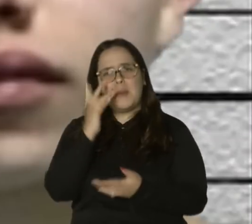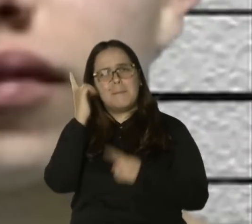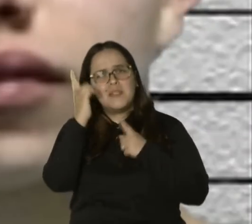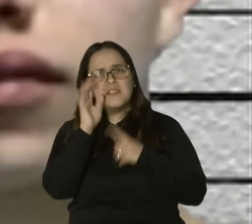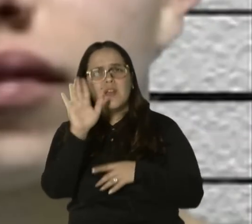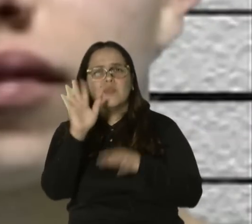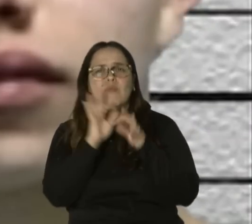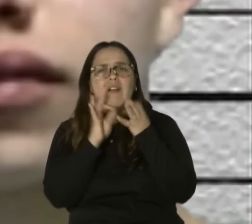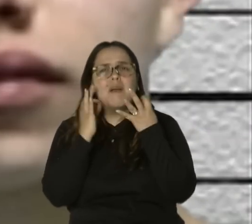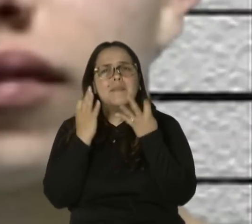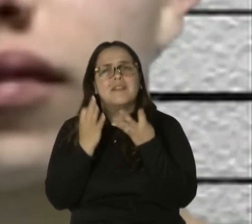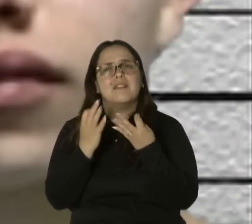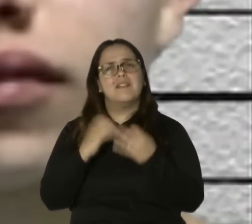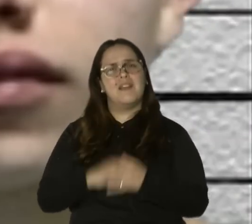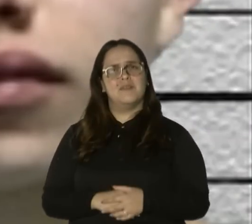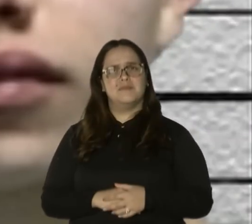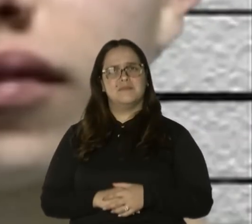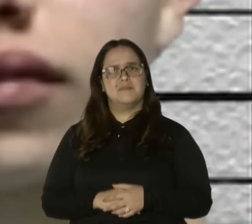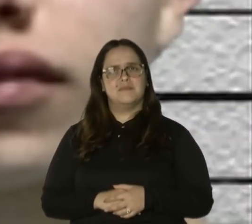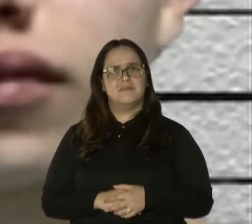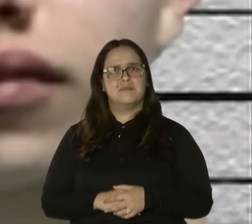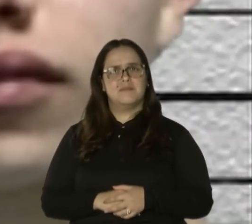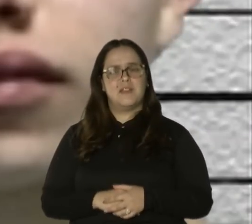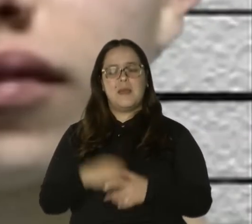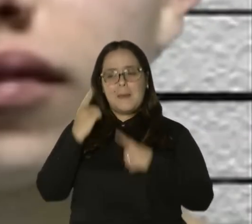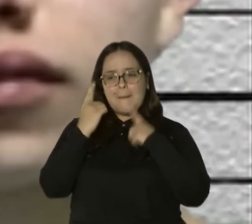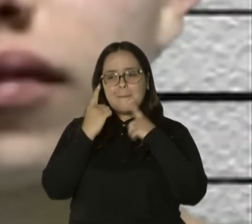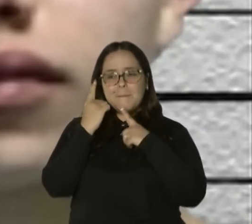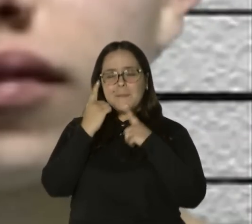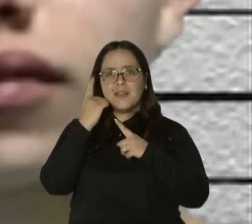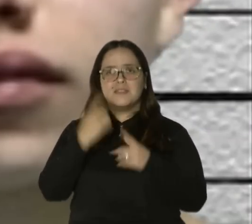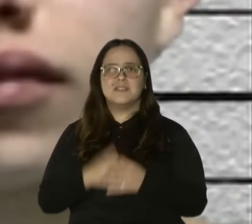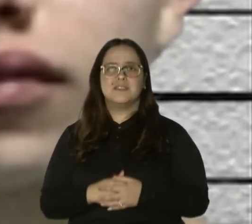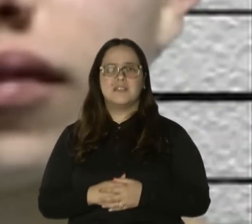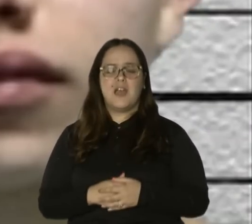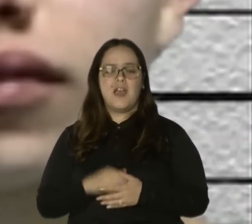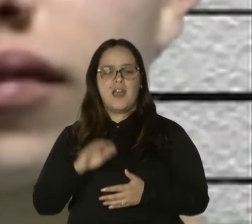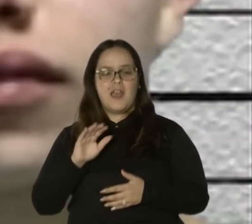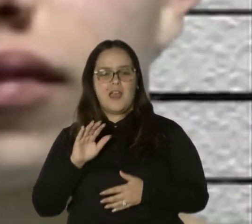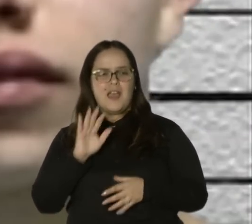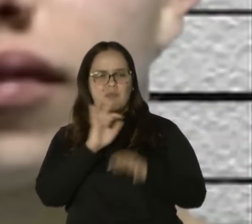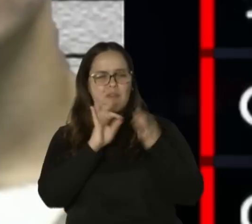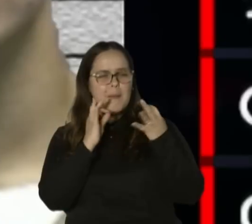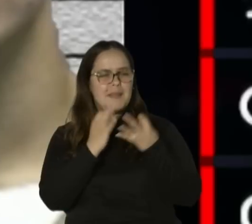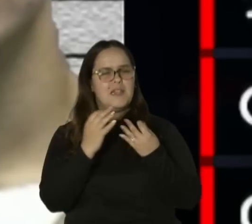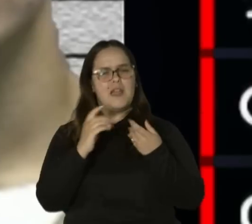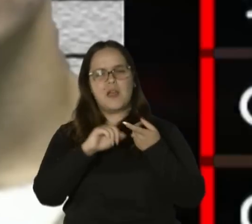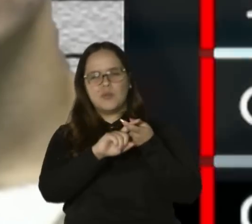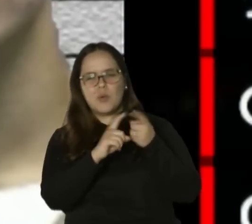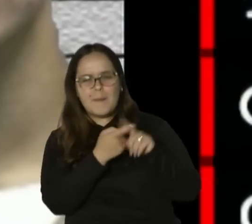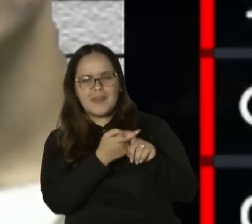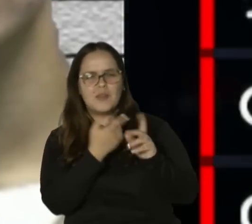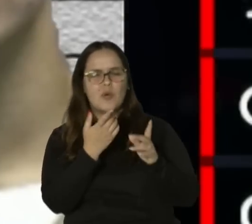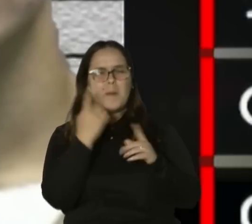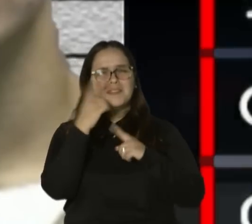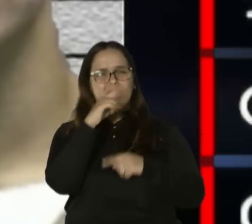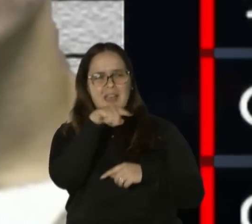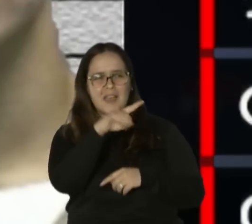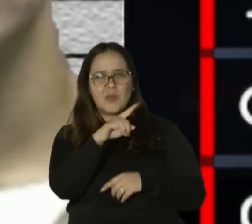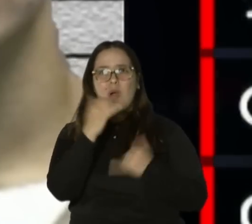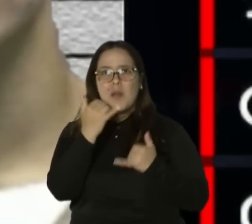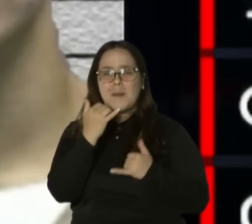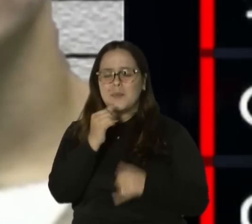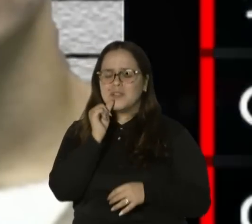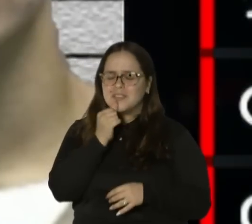en los seres queridos tuyos. Piensa que los estás haciendo sufrir. Ya tu rostro salió en estos momentos en la